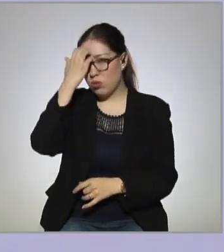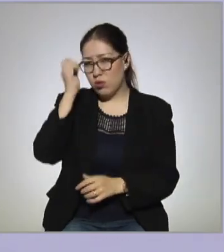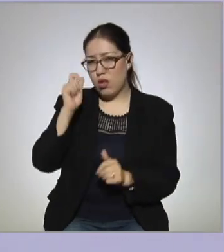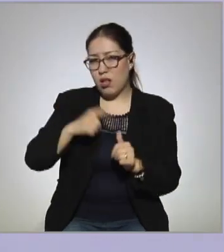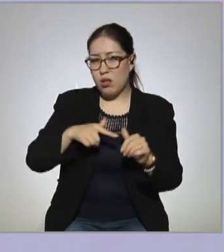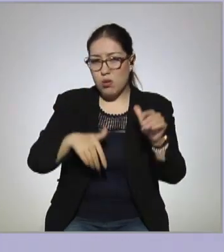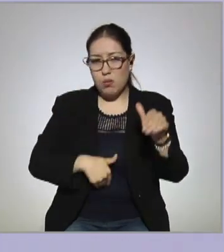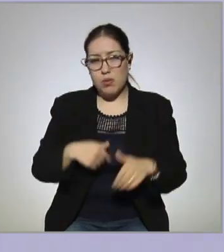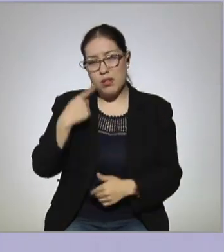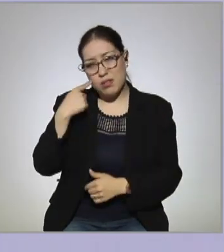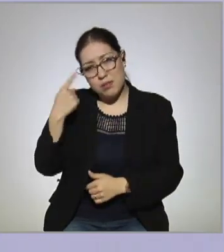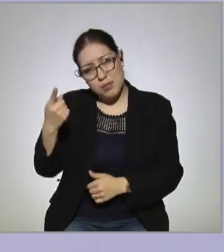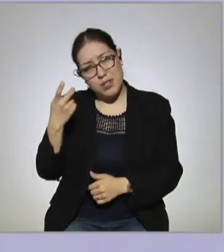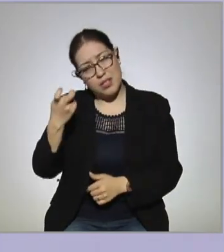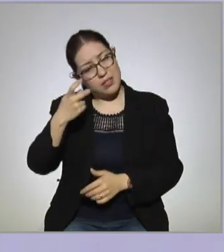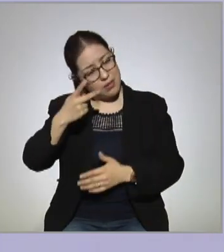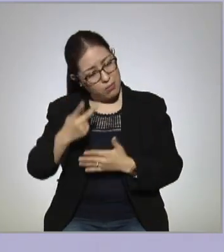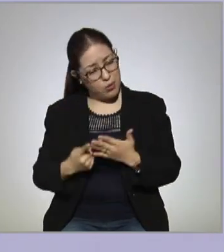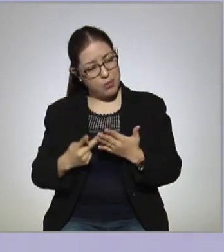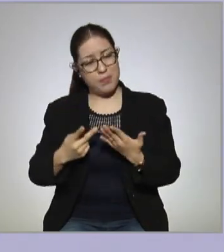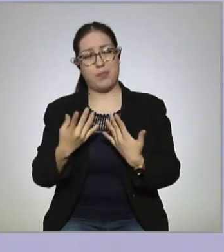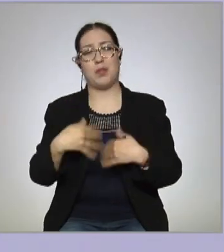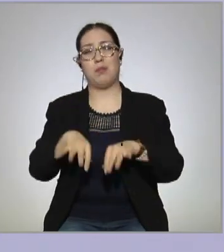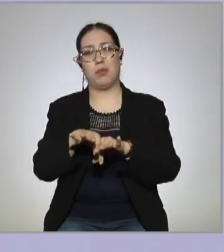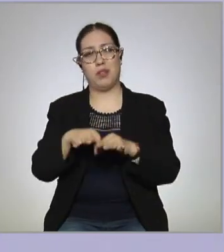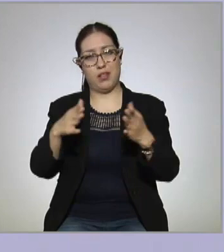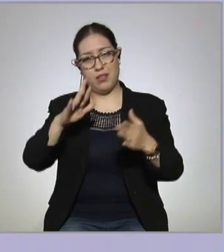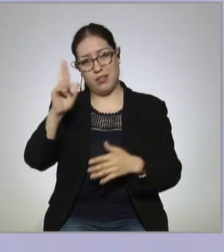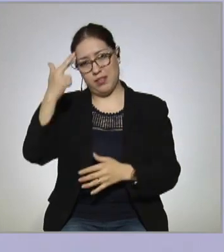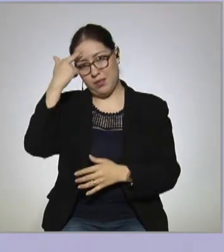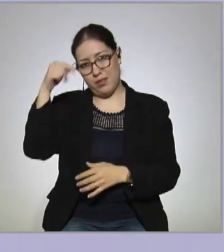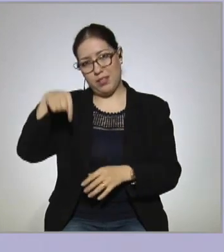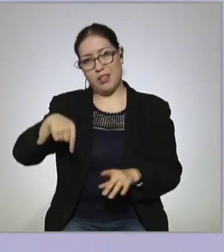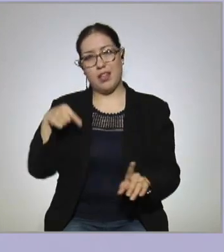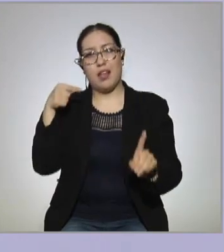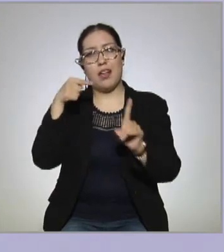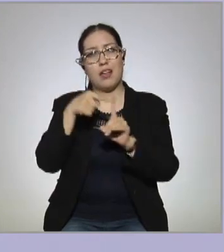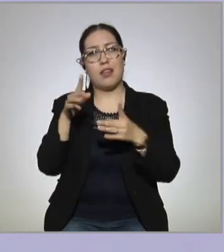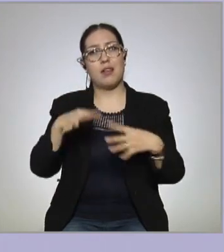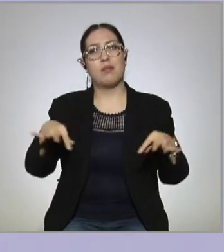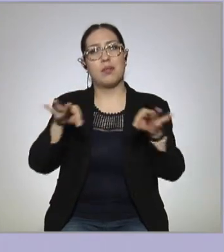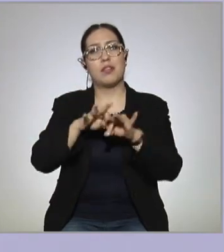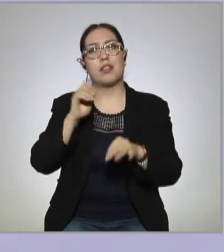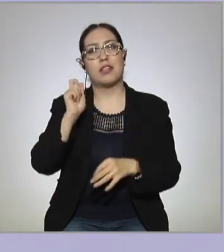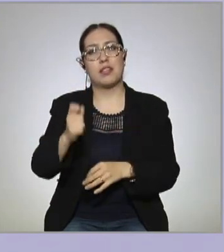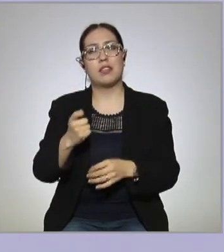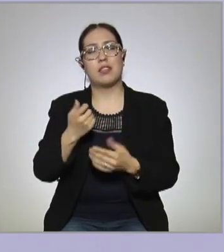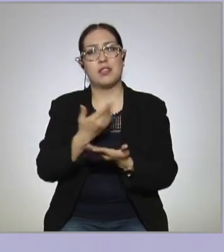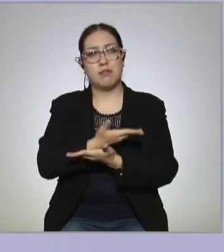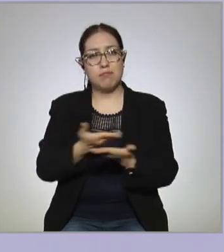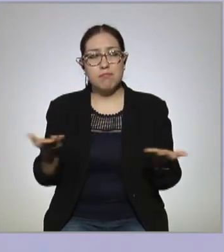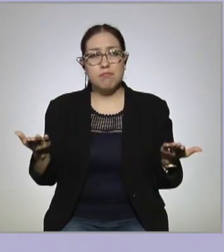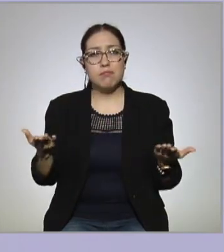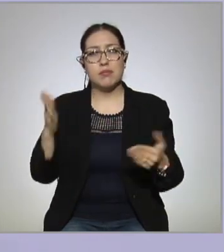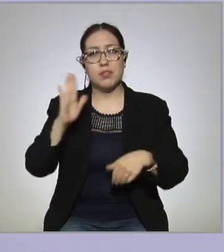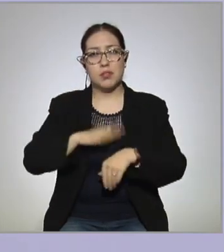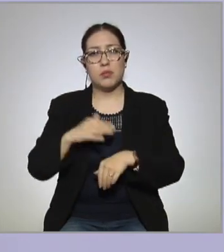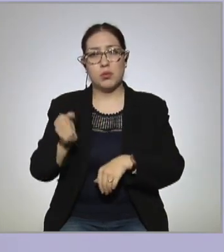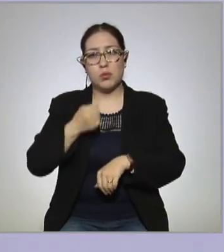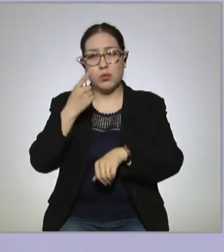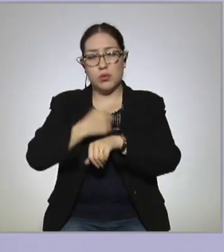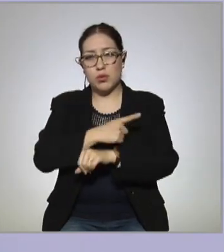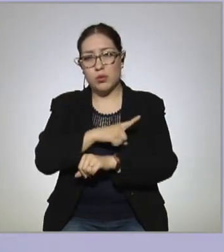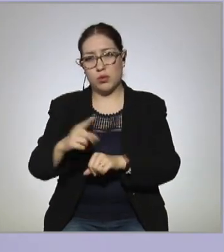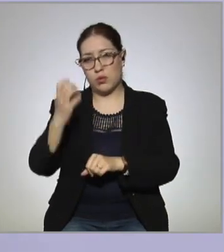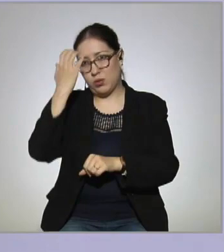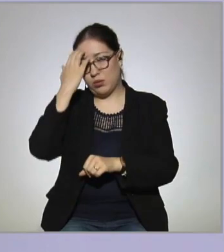molesta? Ponlo a ver este programa, porque es importante. Recuerden que nuestra misión aquí en Diálogos en Confianza es darles a ustedes la oportunidad de conocer